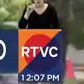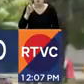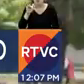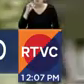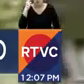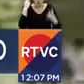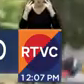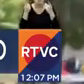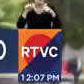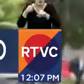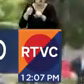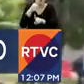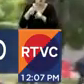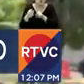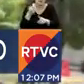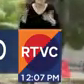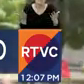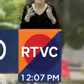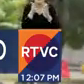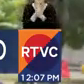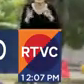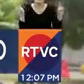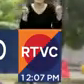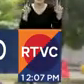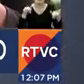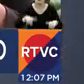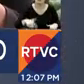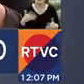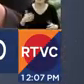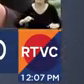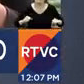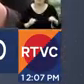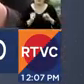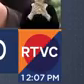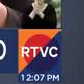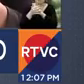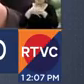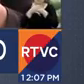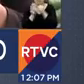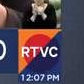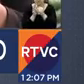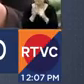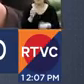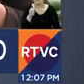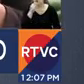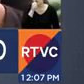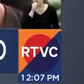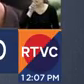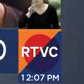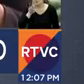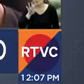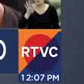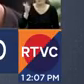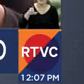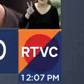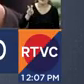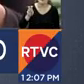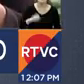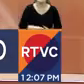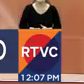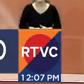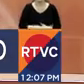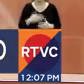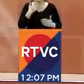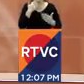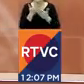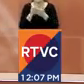que registramos desde el occidente de Bogotá. Lisa Díaz Rincón, RTVC Noticias, conectados 24/7. Pues Lisa, muchísimas gracias por esta información desde